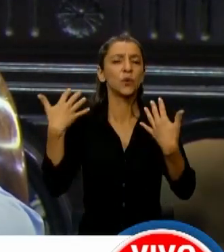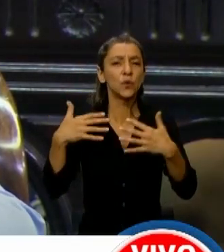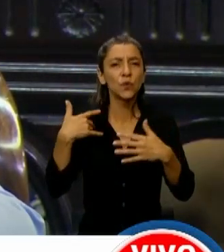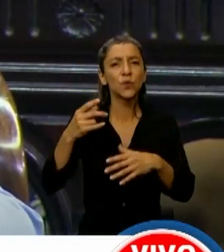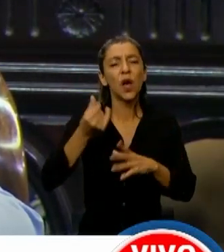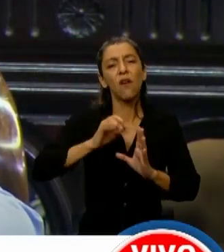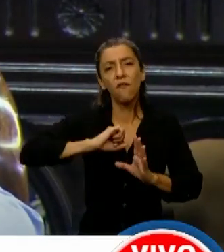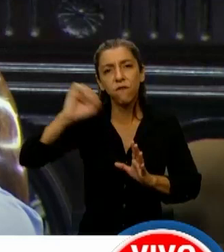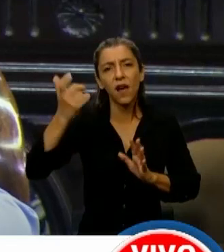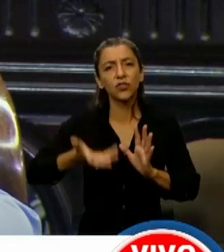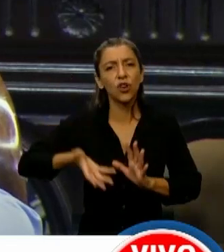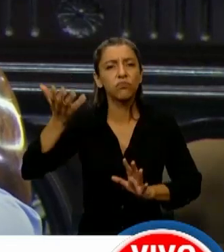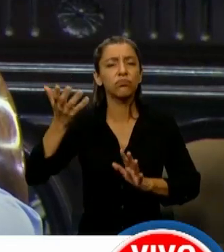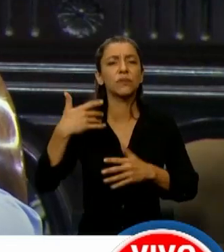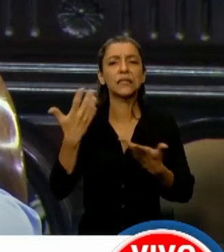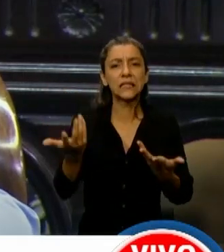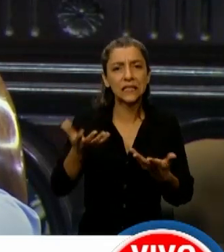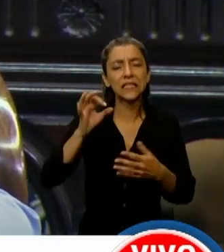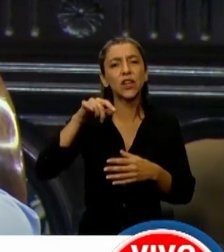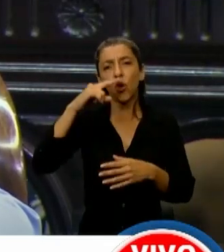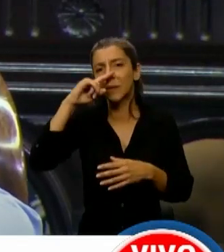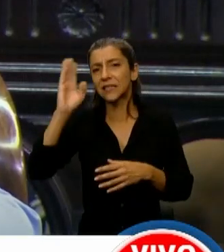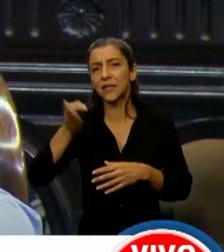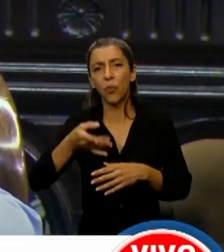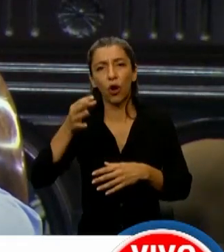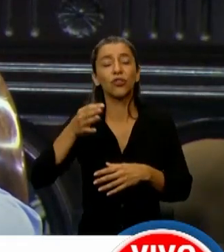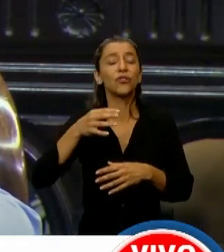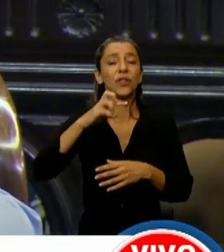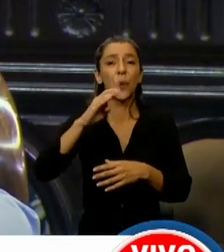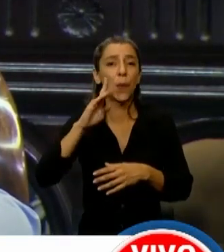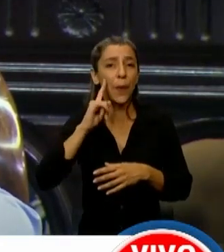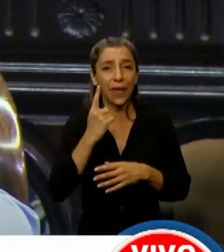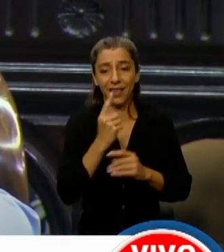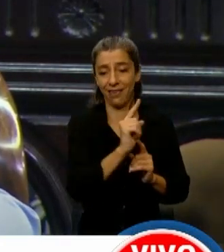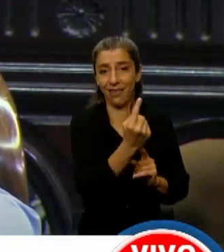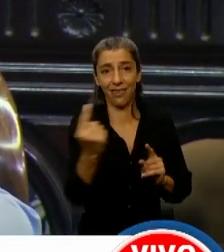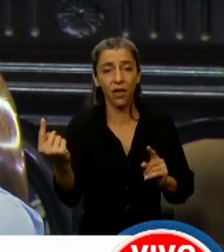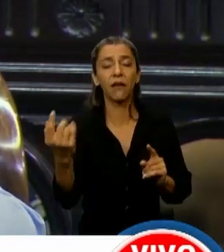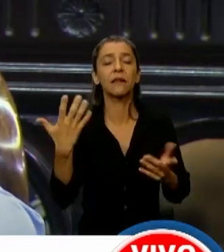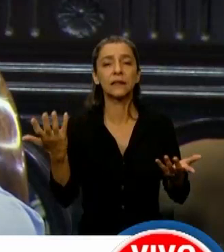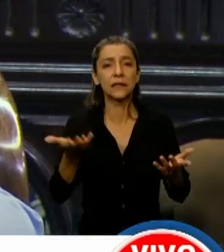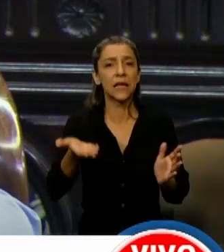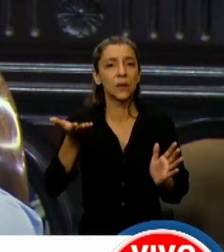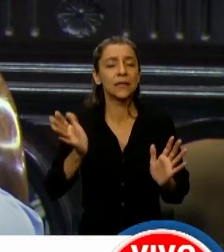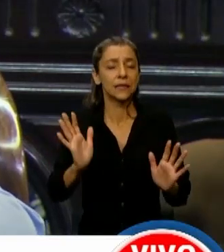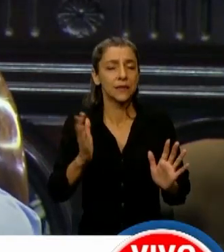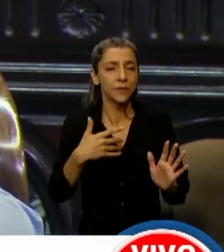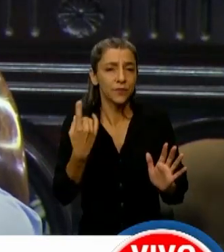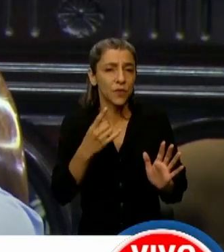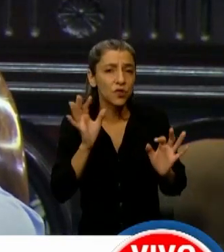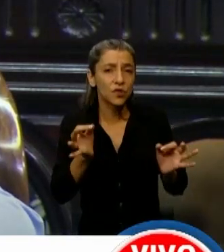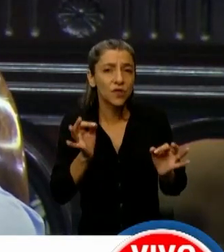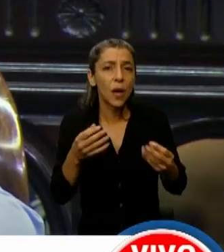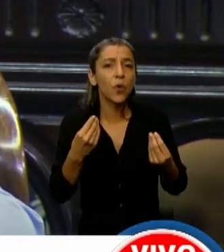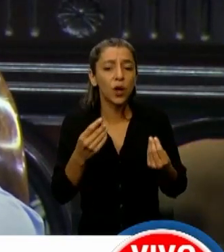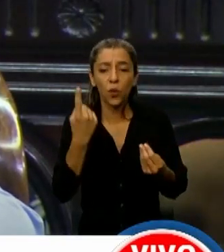Tuvimos también un 0,7% de crecimiento de PBI per cápita y está claro que todos compartimos que el